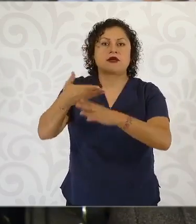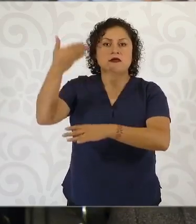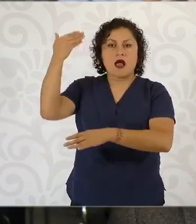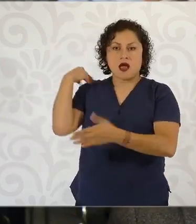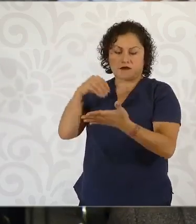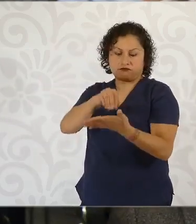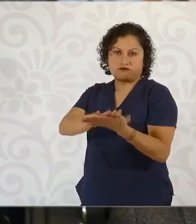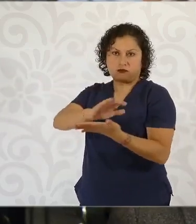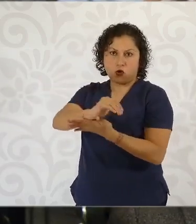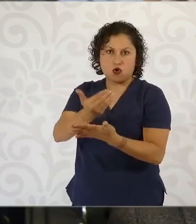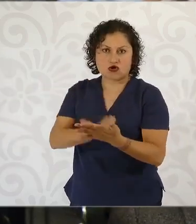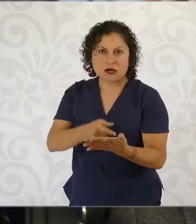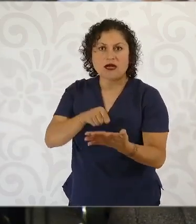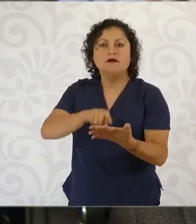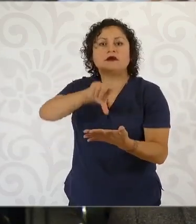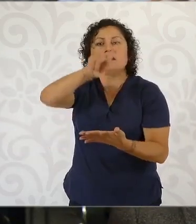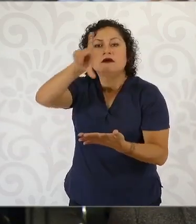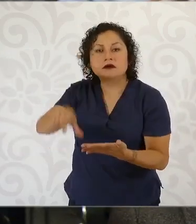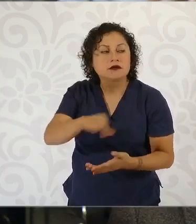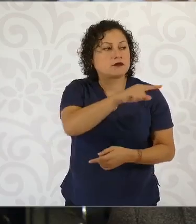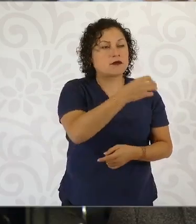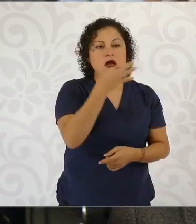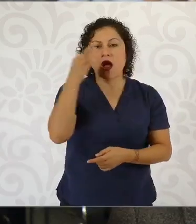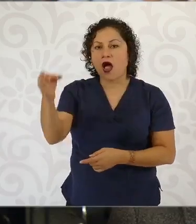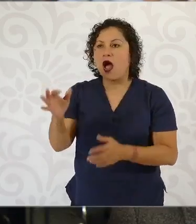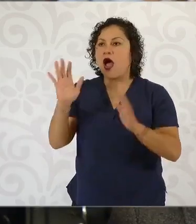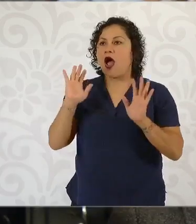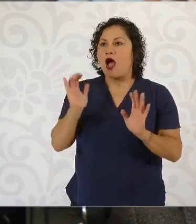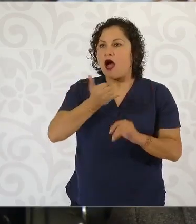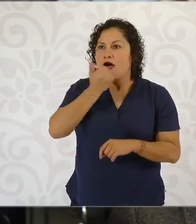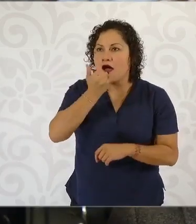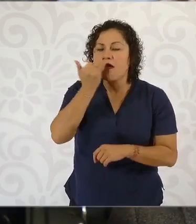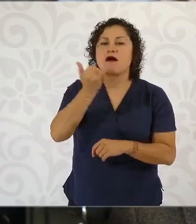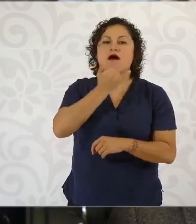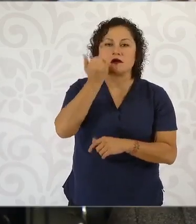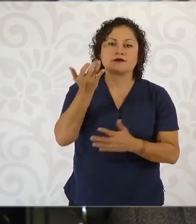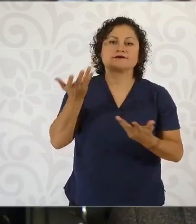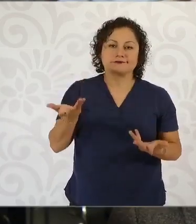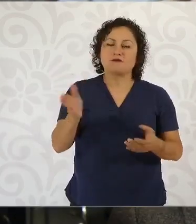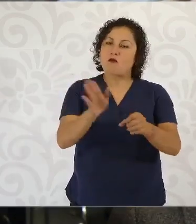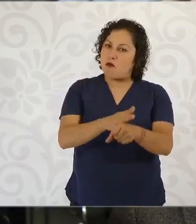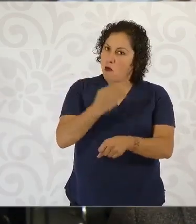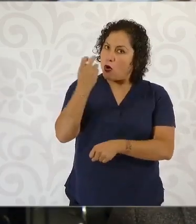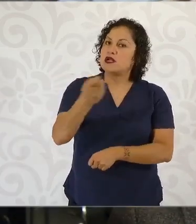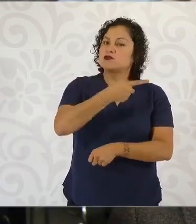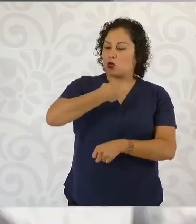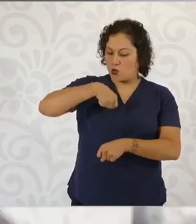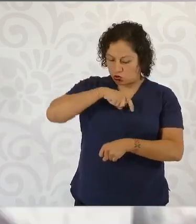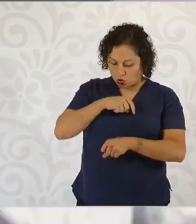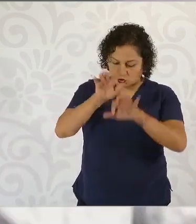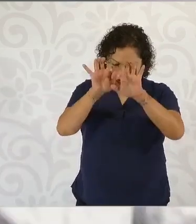contratos, pero argumentaron que fue un error de registro y justamente por eso es que en nuestra primera